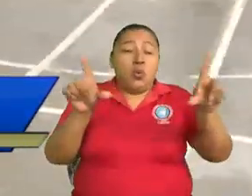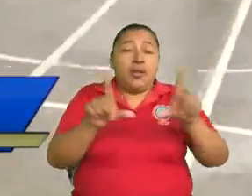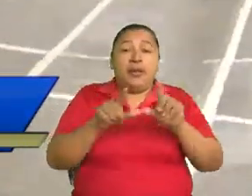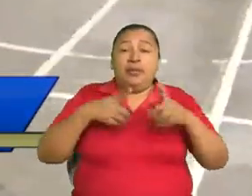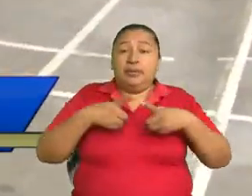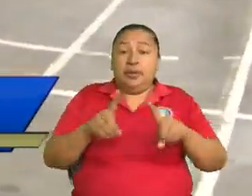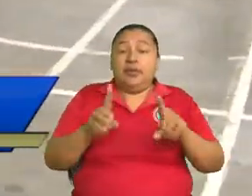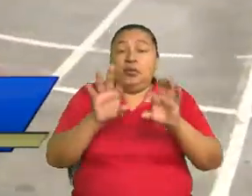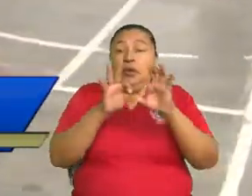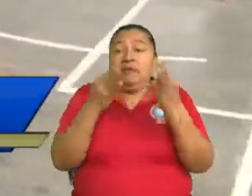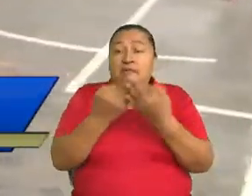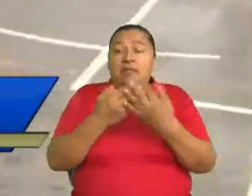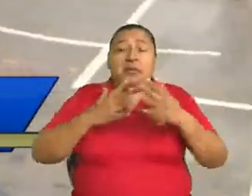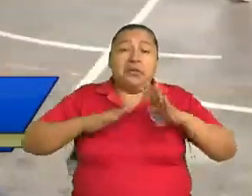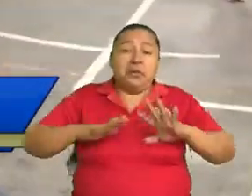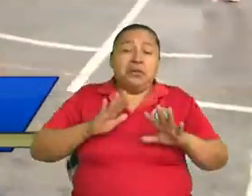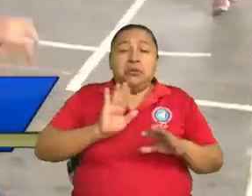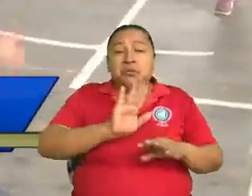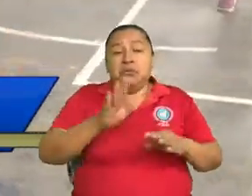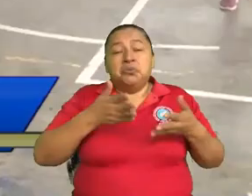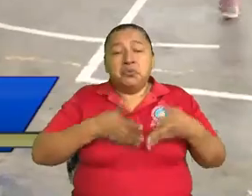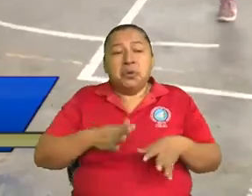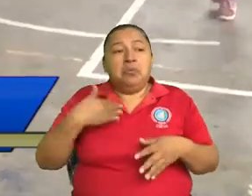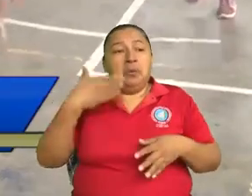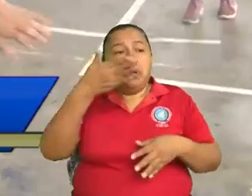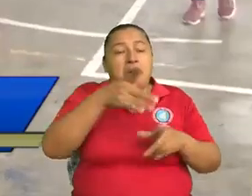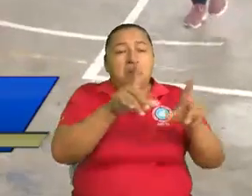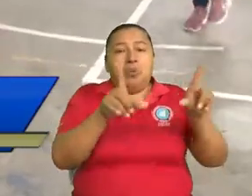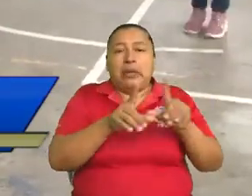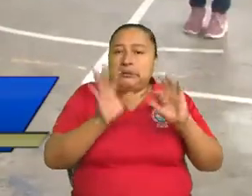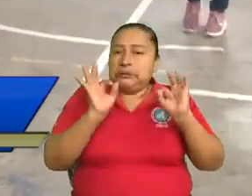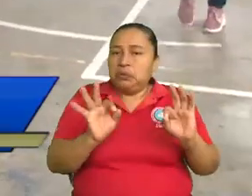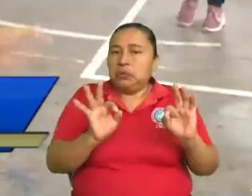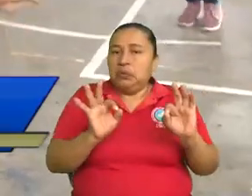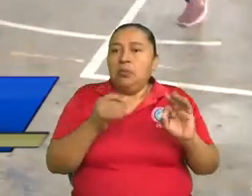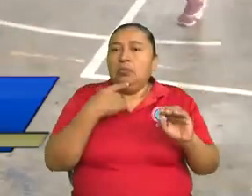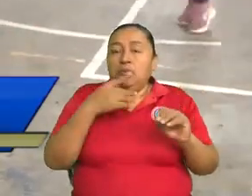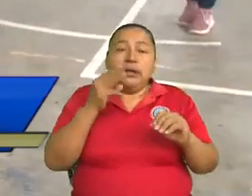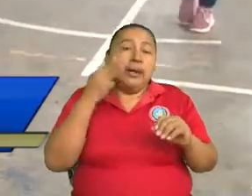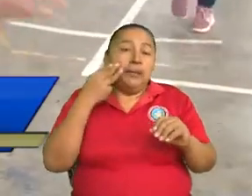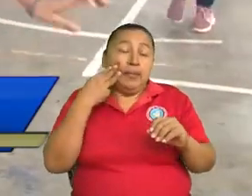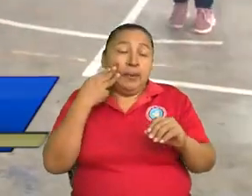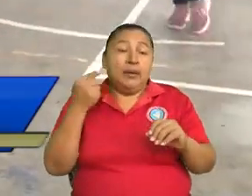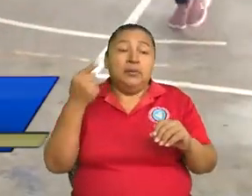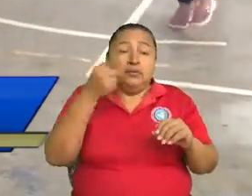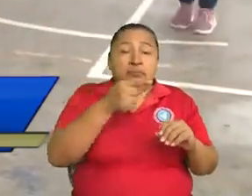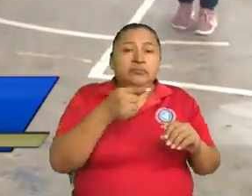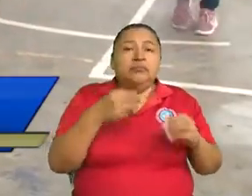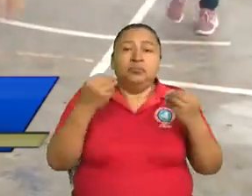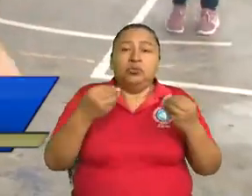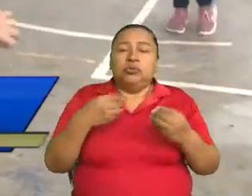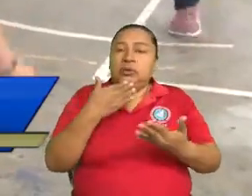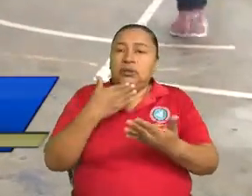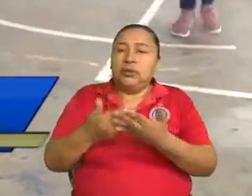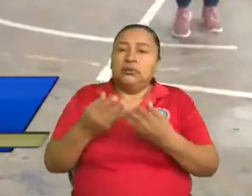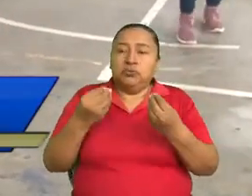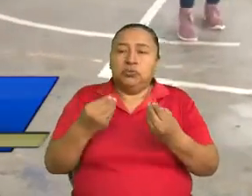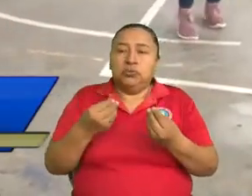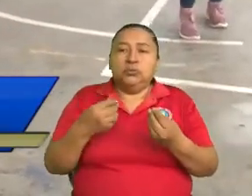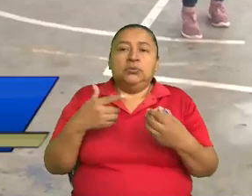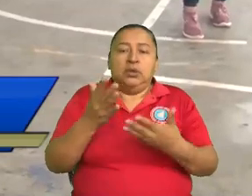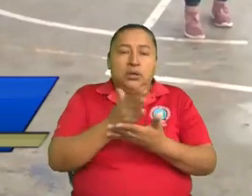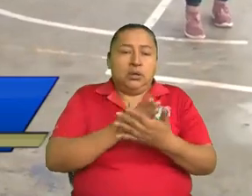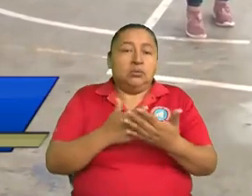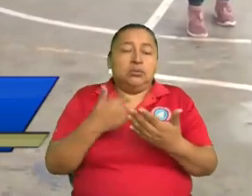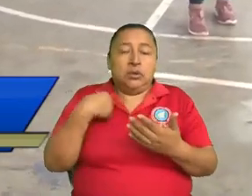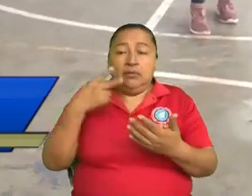las familias tranquilas, que sus hijos vayan a un lugar seguro, porque las mamás mucho agradecen, es una cosa